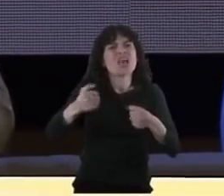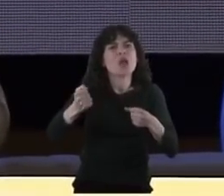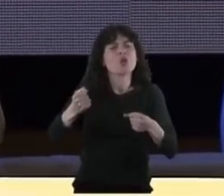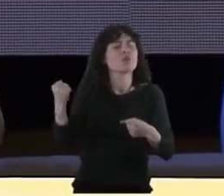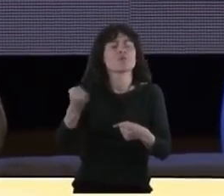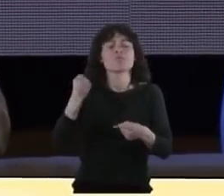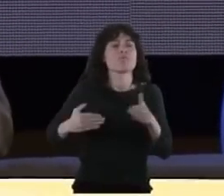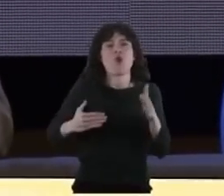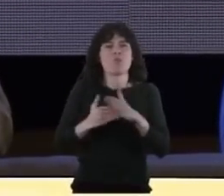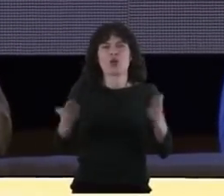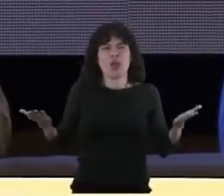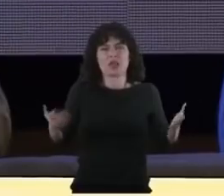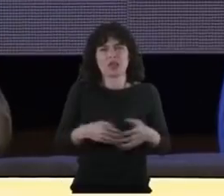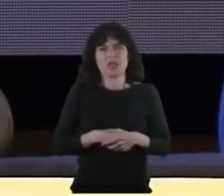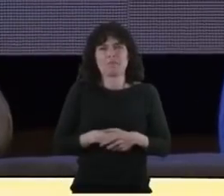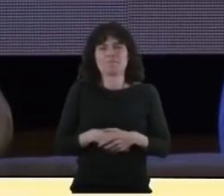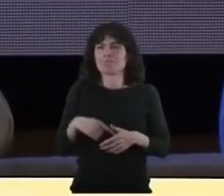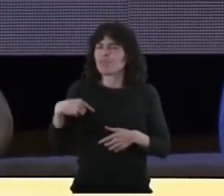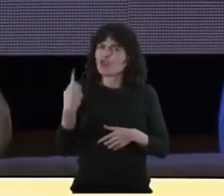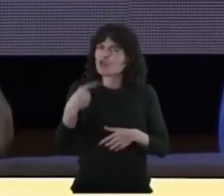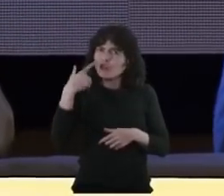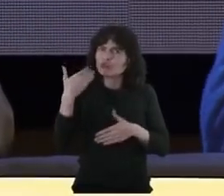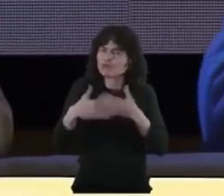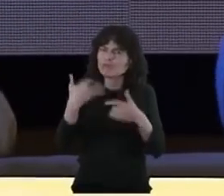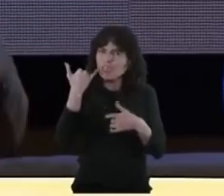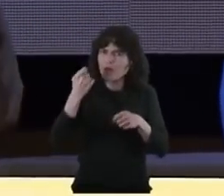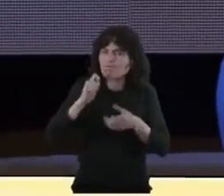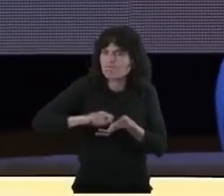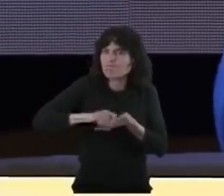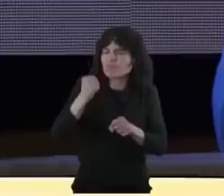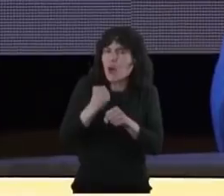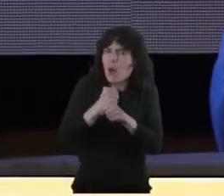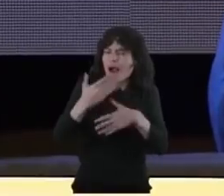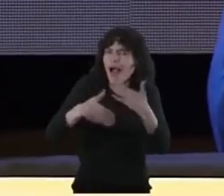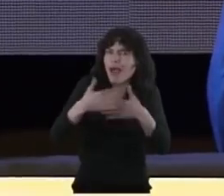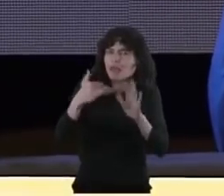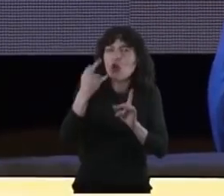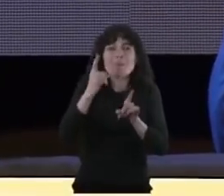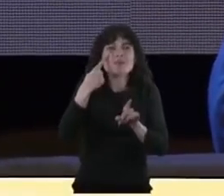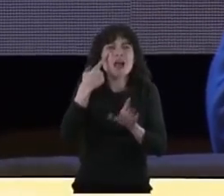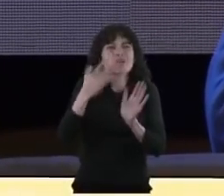Nosotros estamos trabajando, ya ultimando, a partir de la experiencia que hemos tenido,